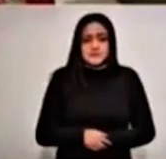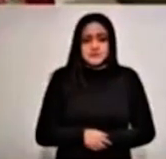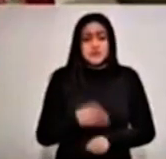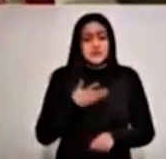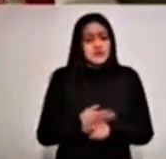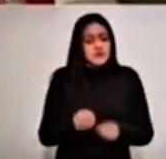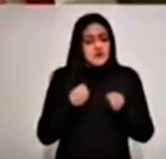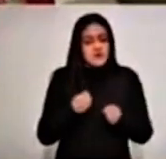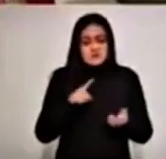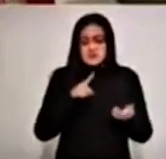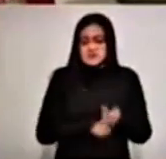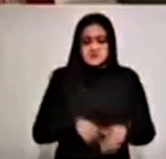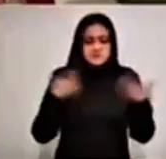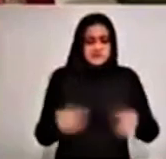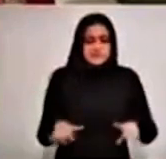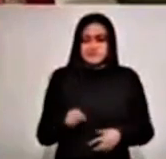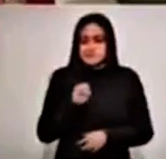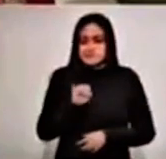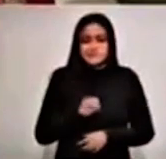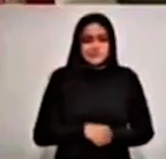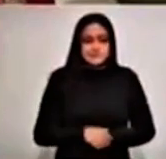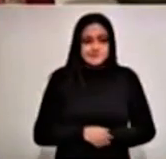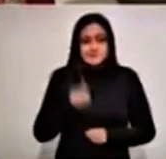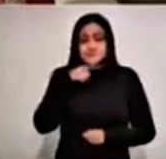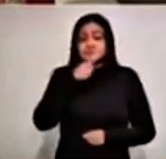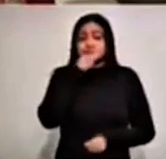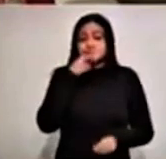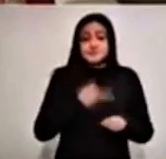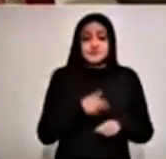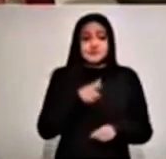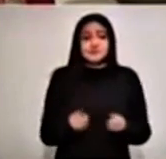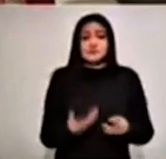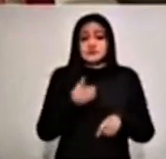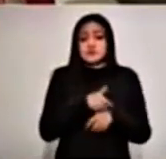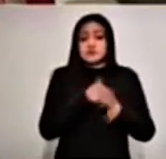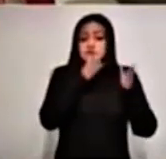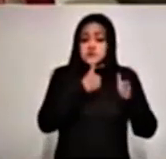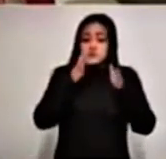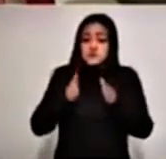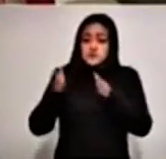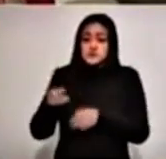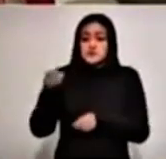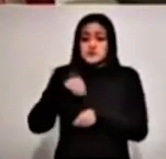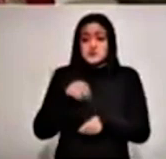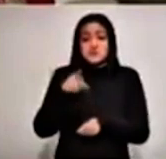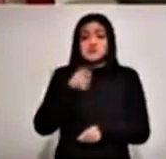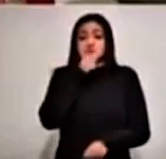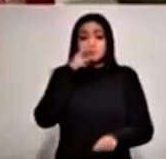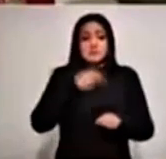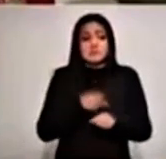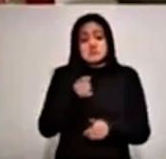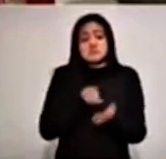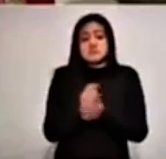muy fuerte. Muy fuerte. Cada secretaría tiene un número de espacios asignados y cada